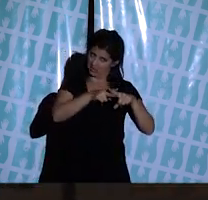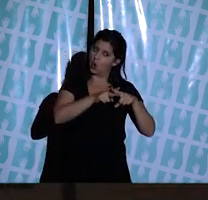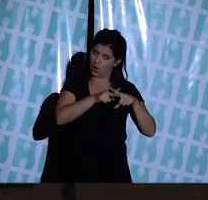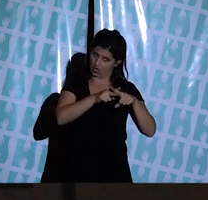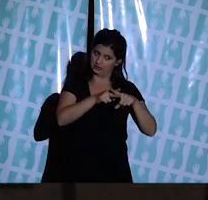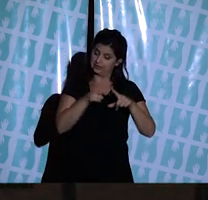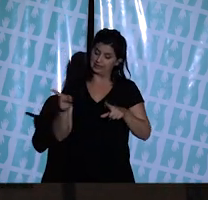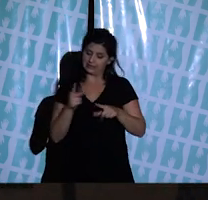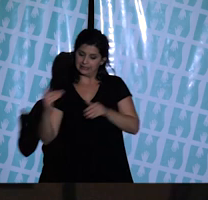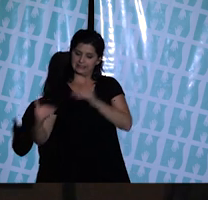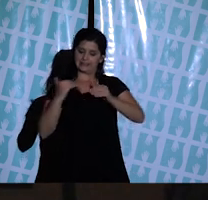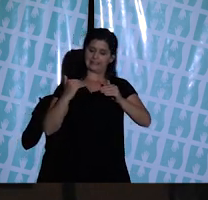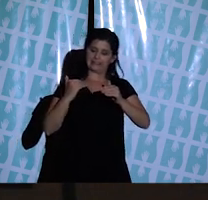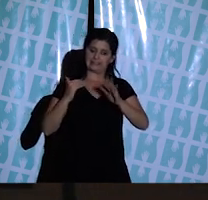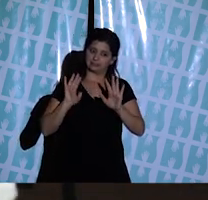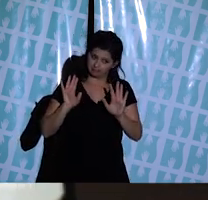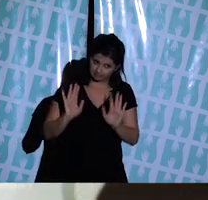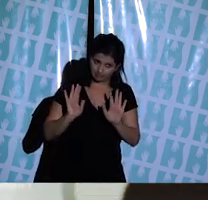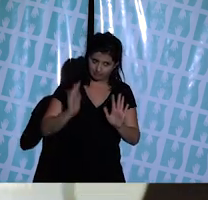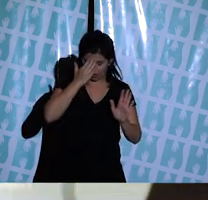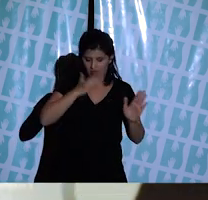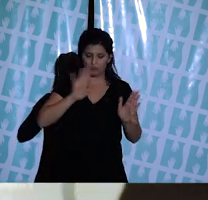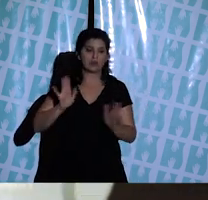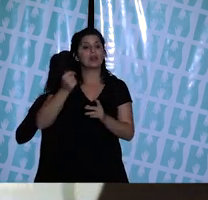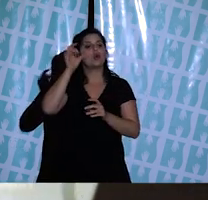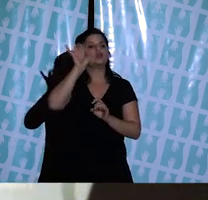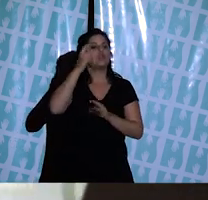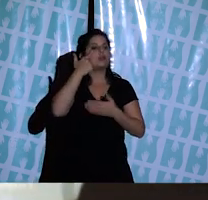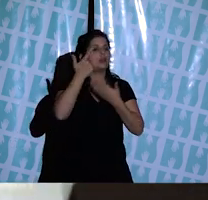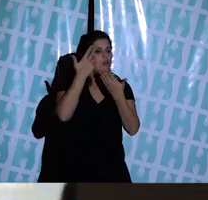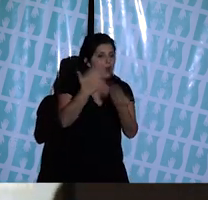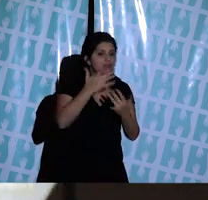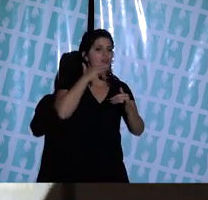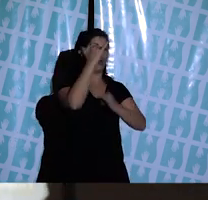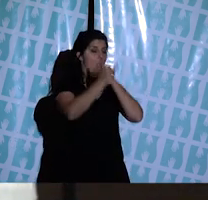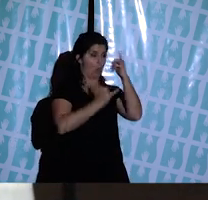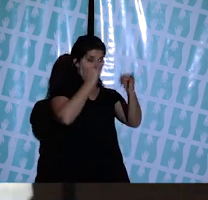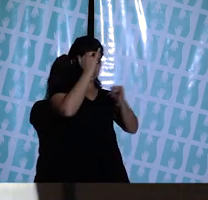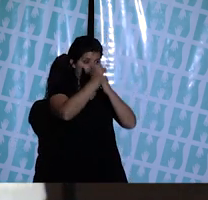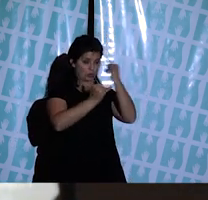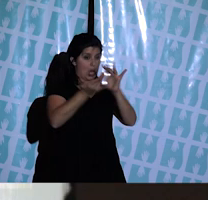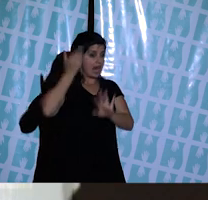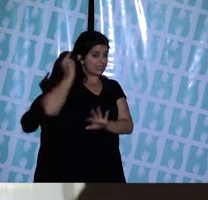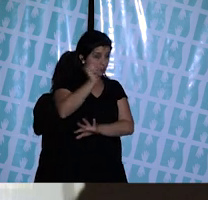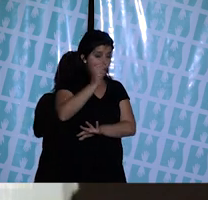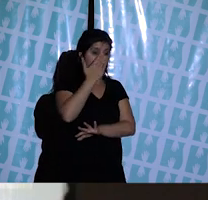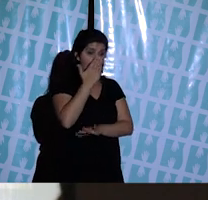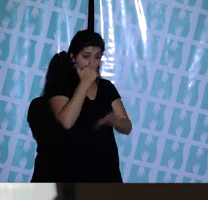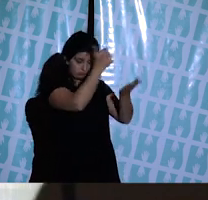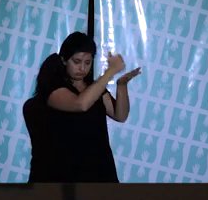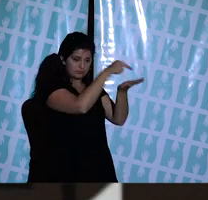Pero a muestra les cuento que estuvo hace poco en Córdoba